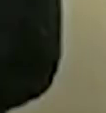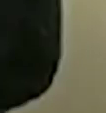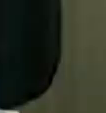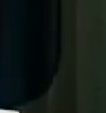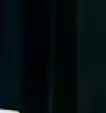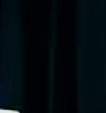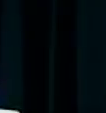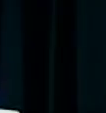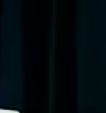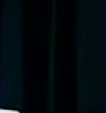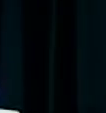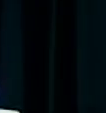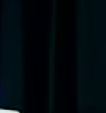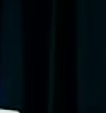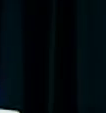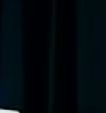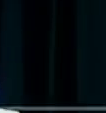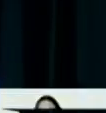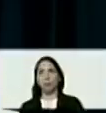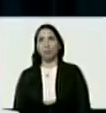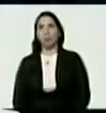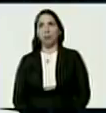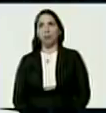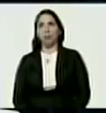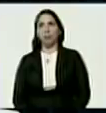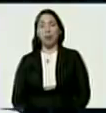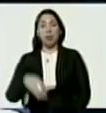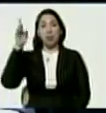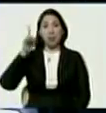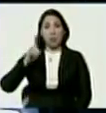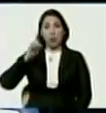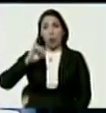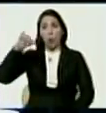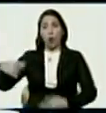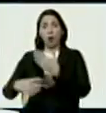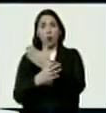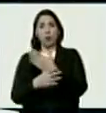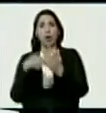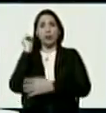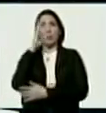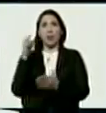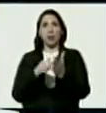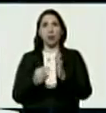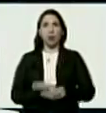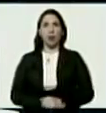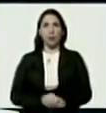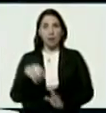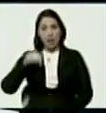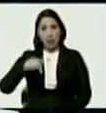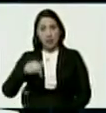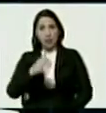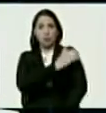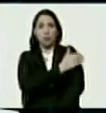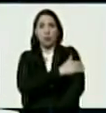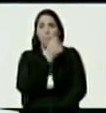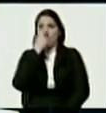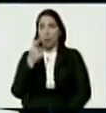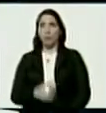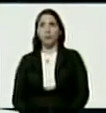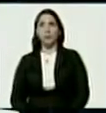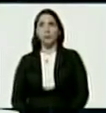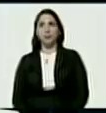señor Juan Guaidó, que no tiene otro cargo que diputado de la Asamblea Nacional en desacato?